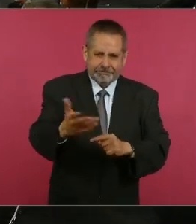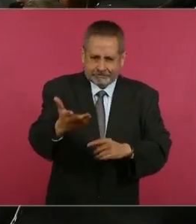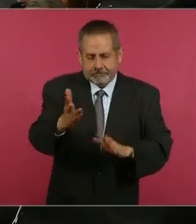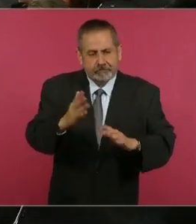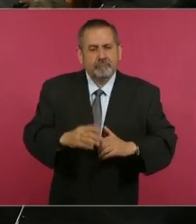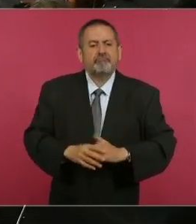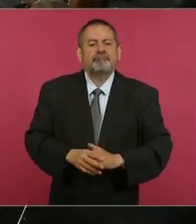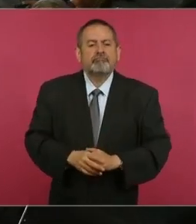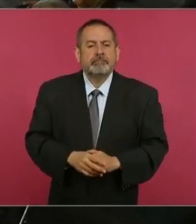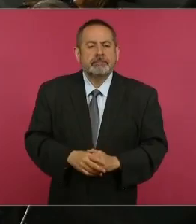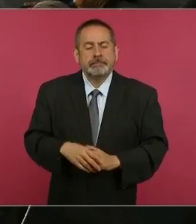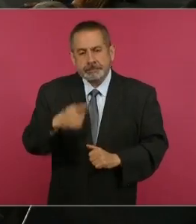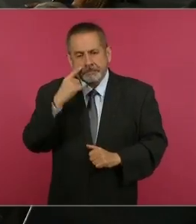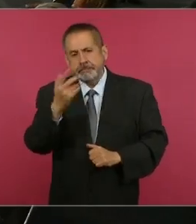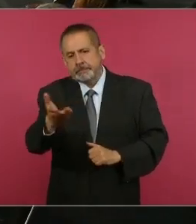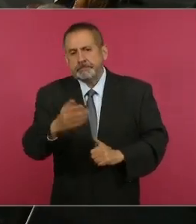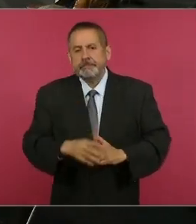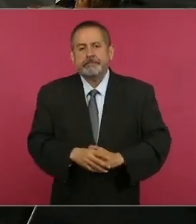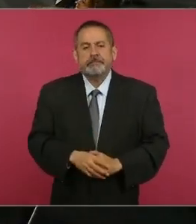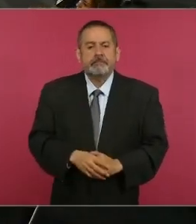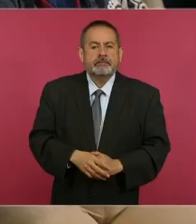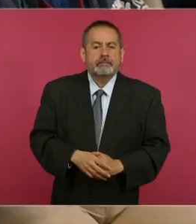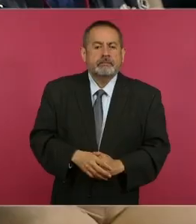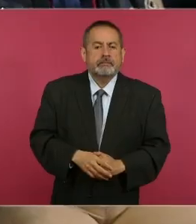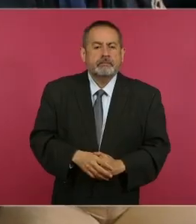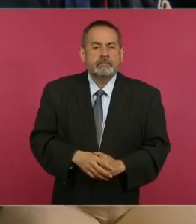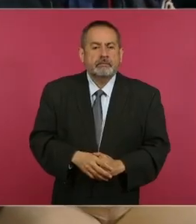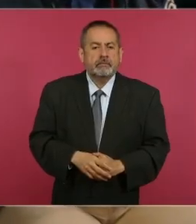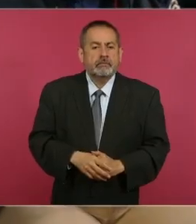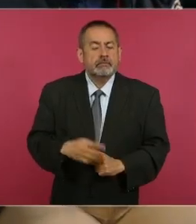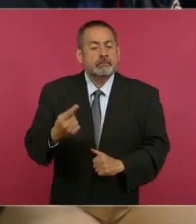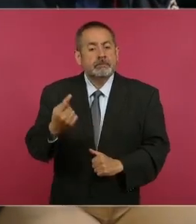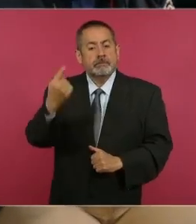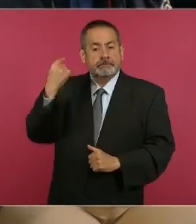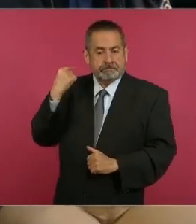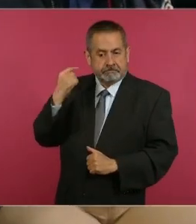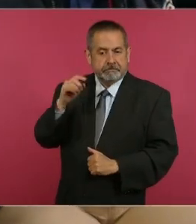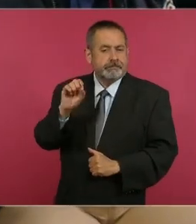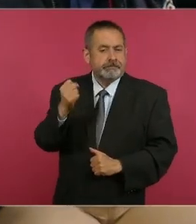Bueno, hay que esperar. Ok. El pasado mes de